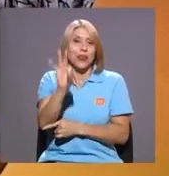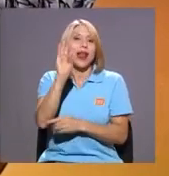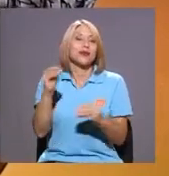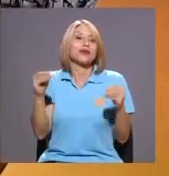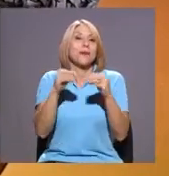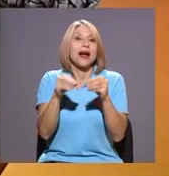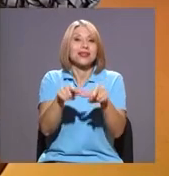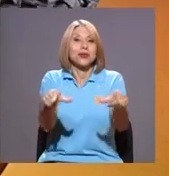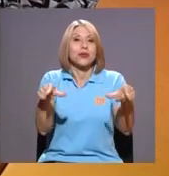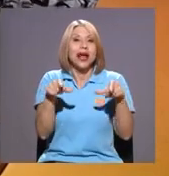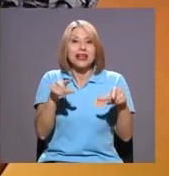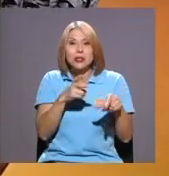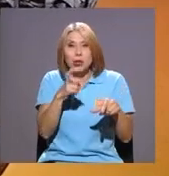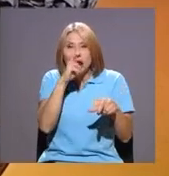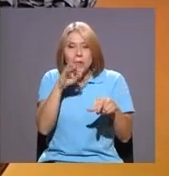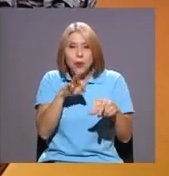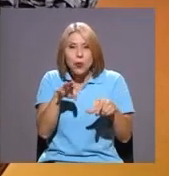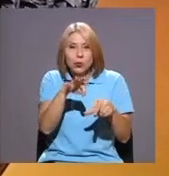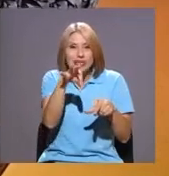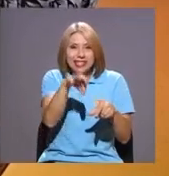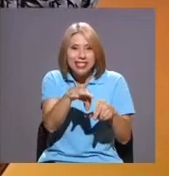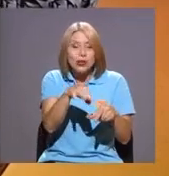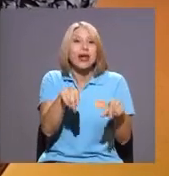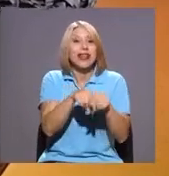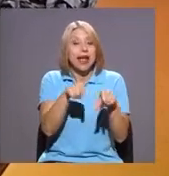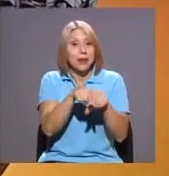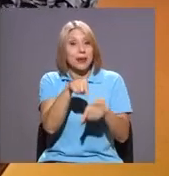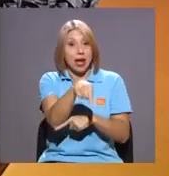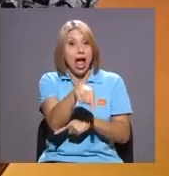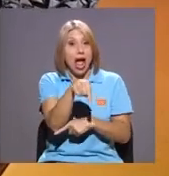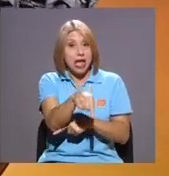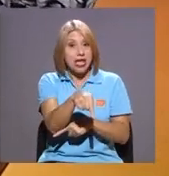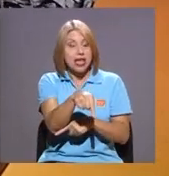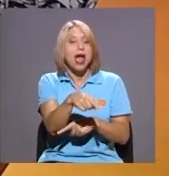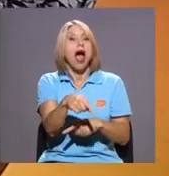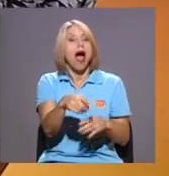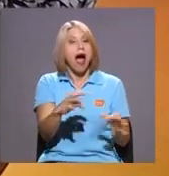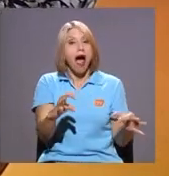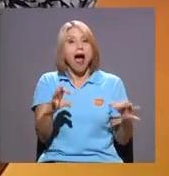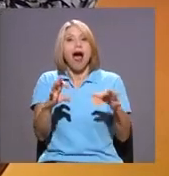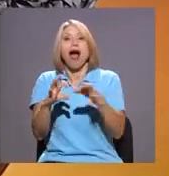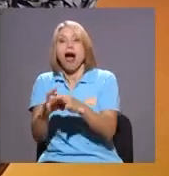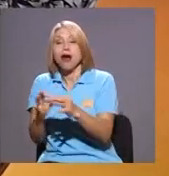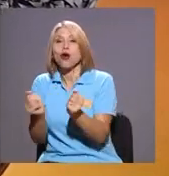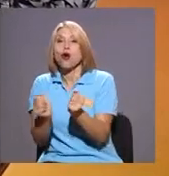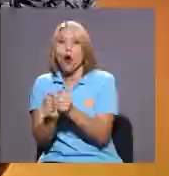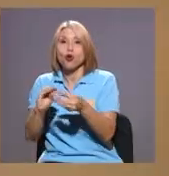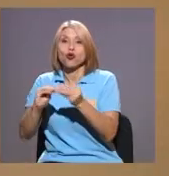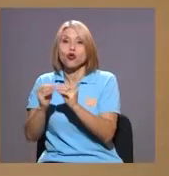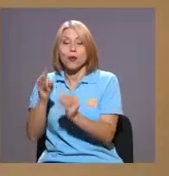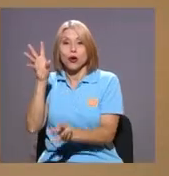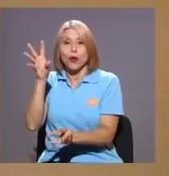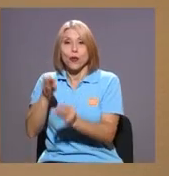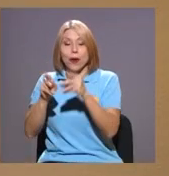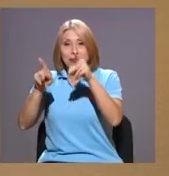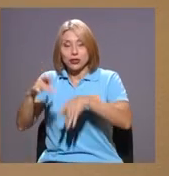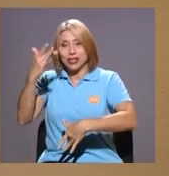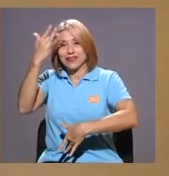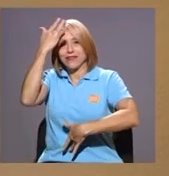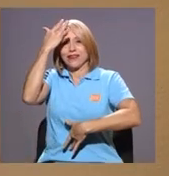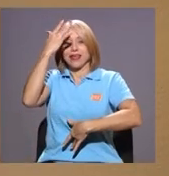criaderos y también estábamos viendo que había una asociación con los casos de dengue en esa zona. Los